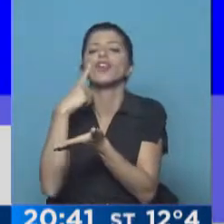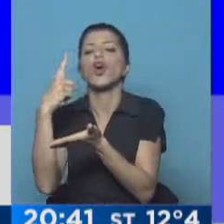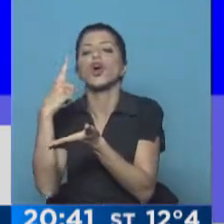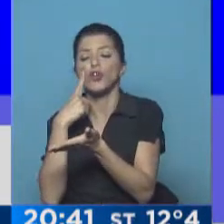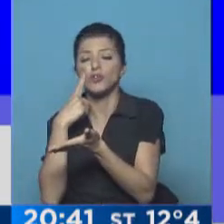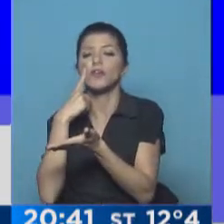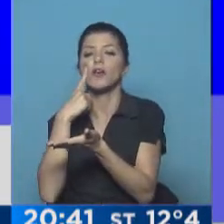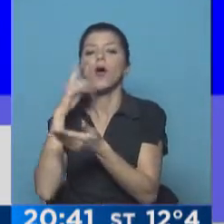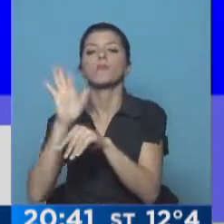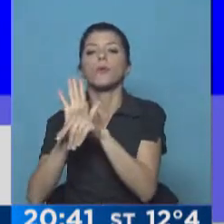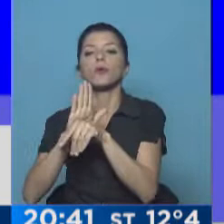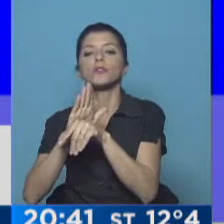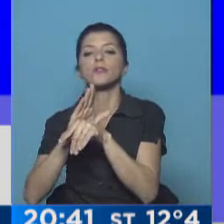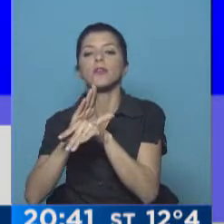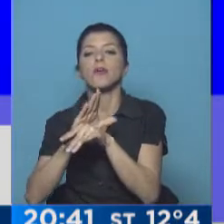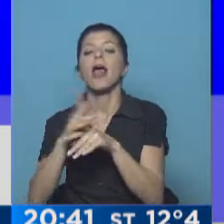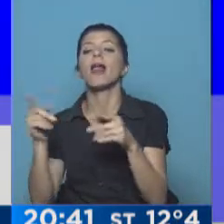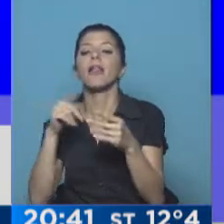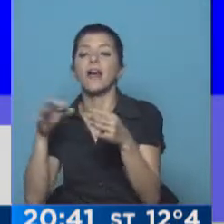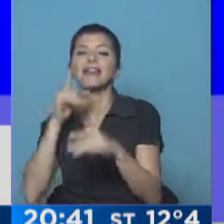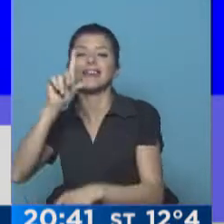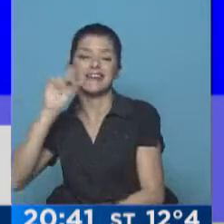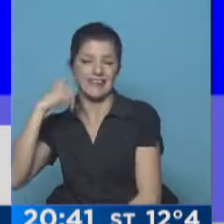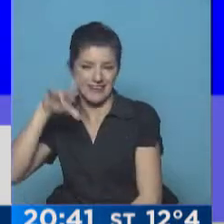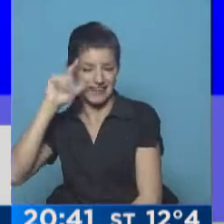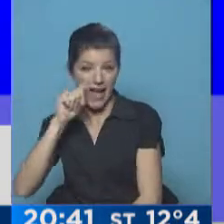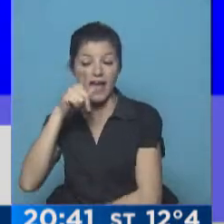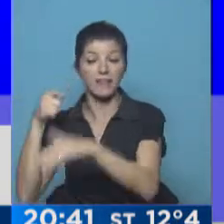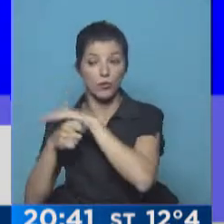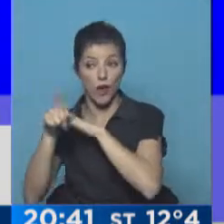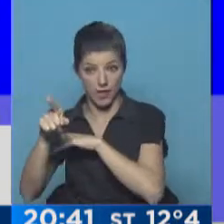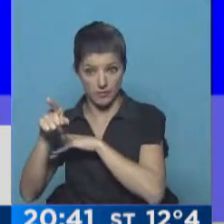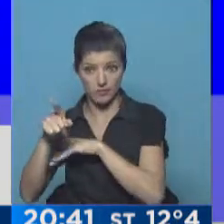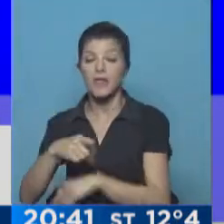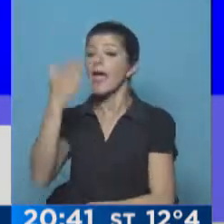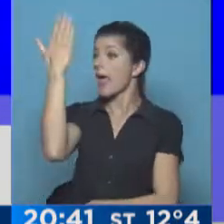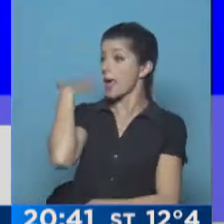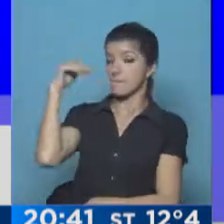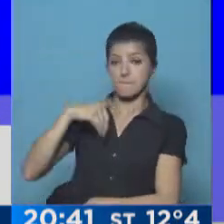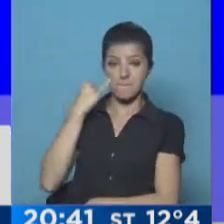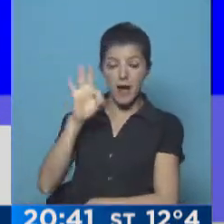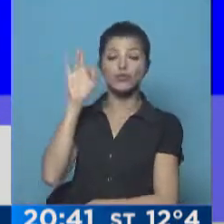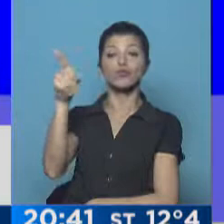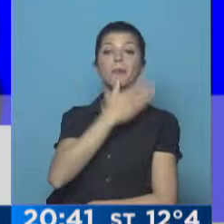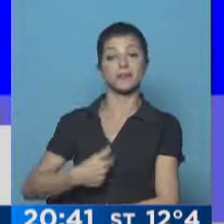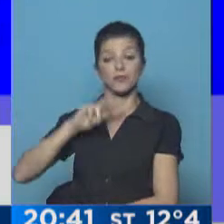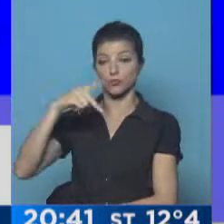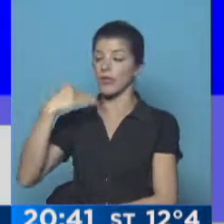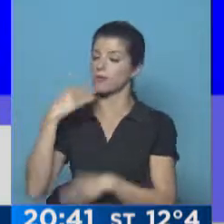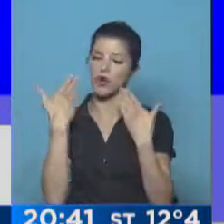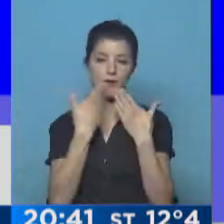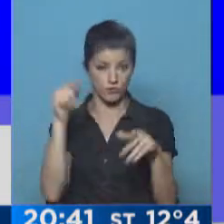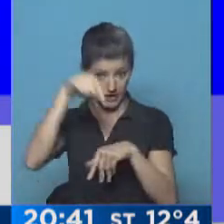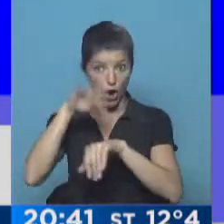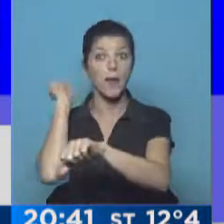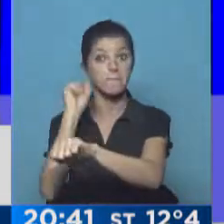la línea en las aduanas nacionales en mayo tuvo que renunciar la vicepresidenta roxana baldetti que está en